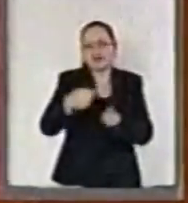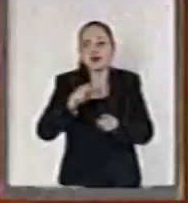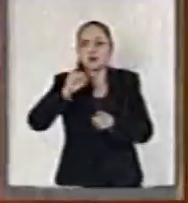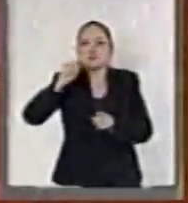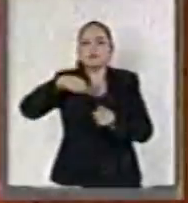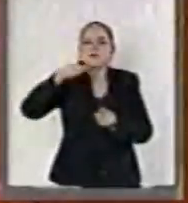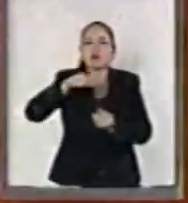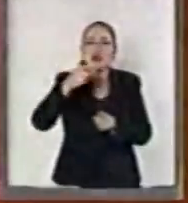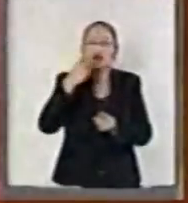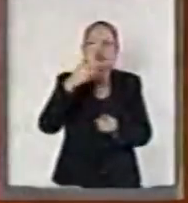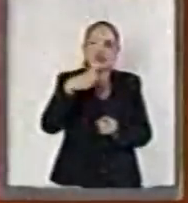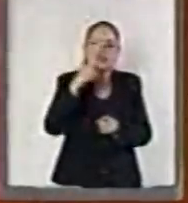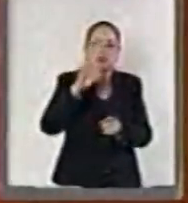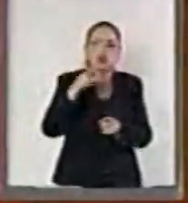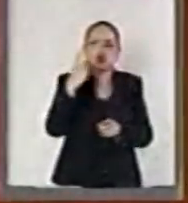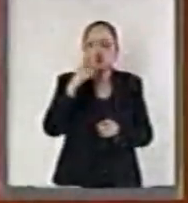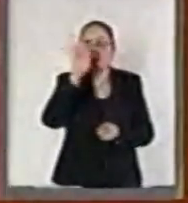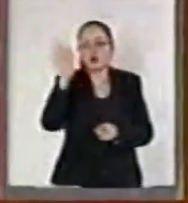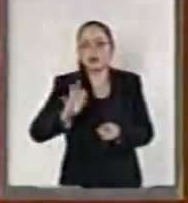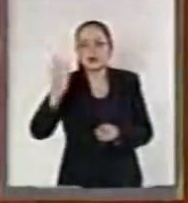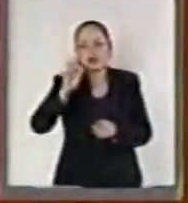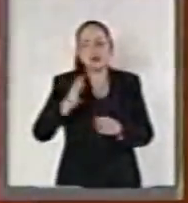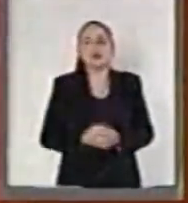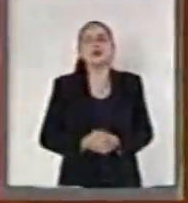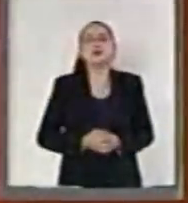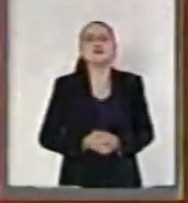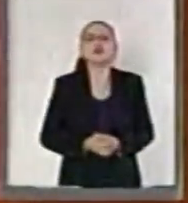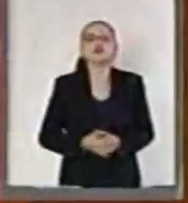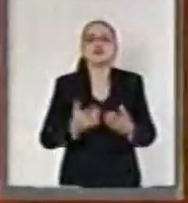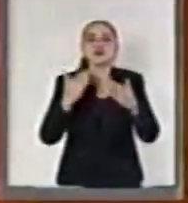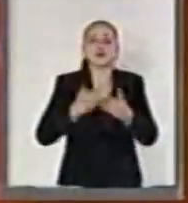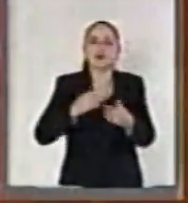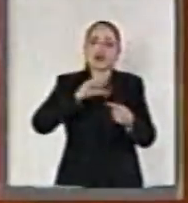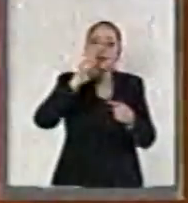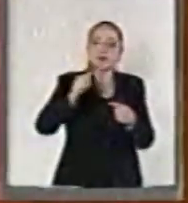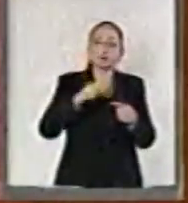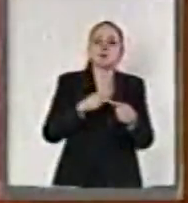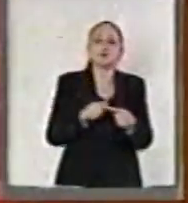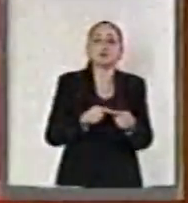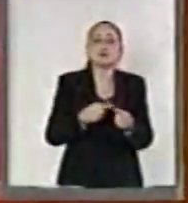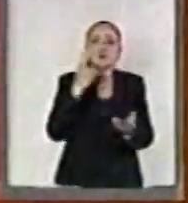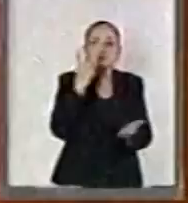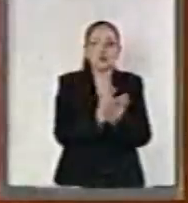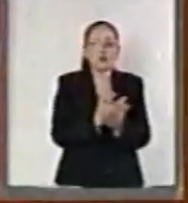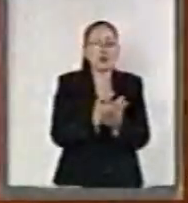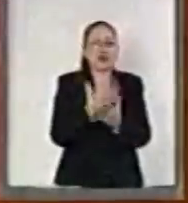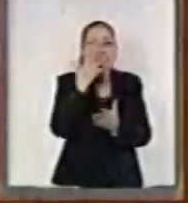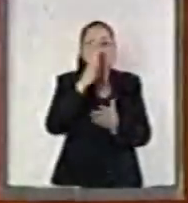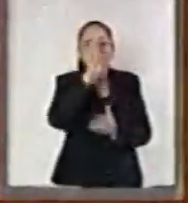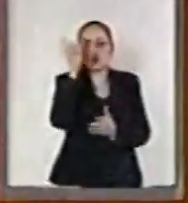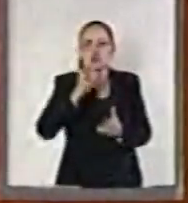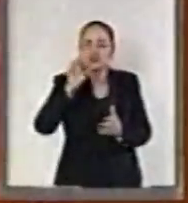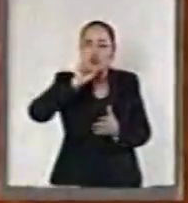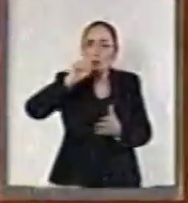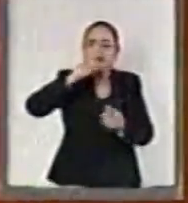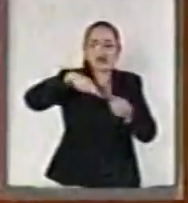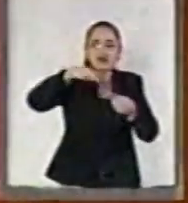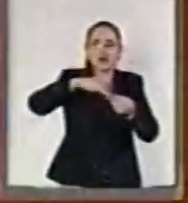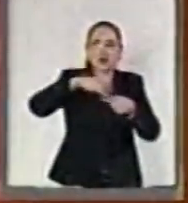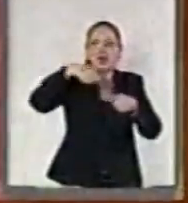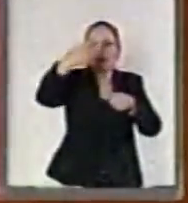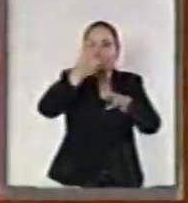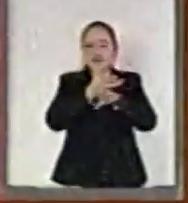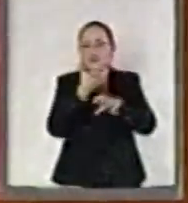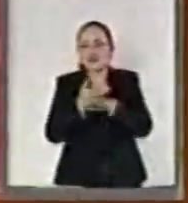incremento de 13.2%. Del otro lado de la frontera, solo aumentó 5%. Aquí